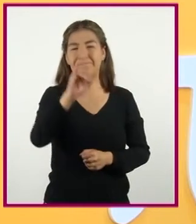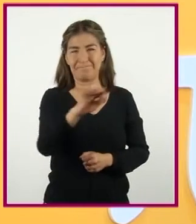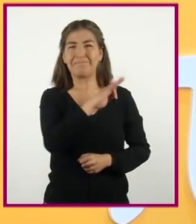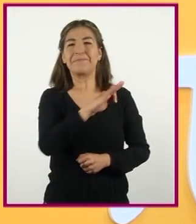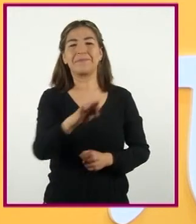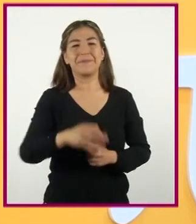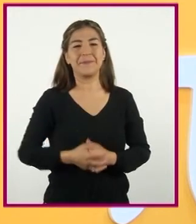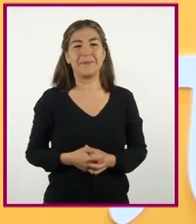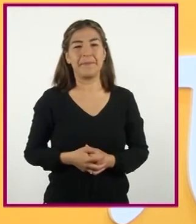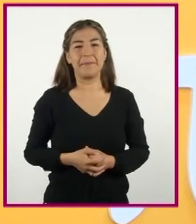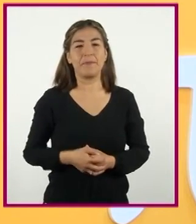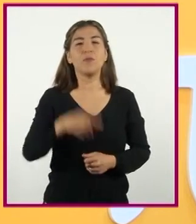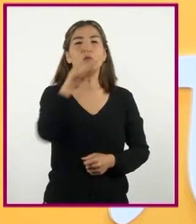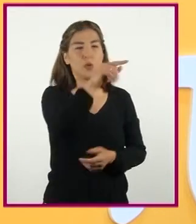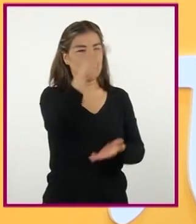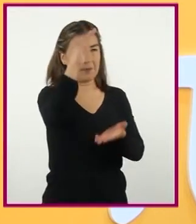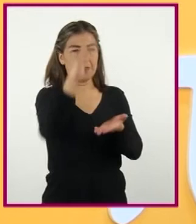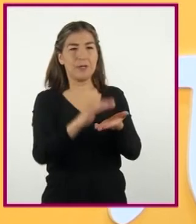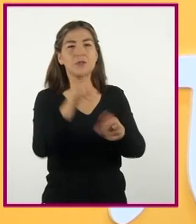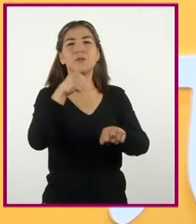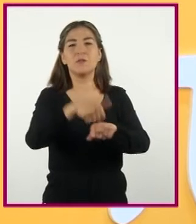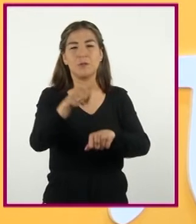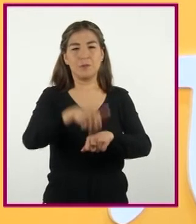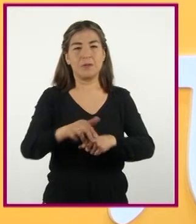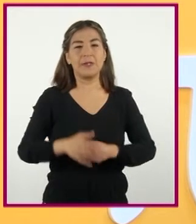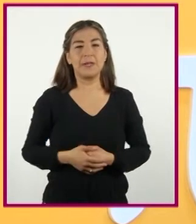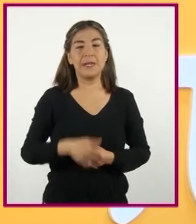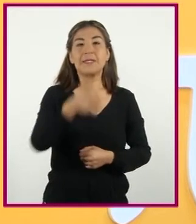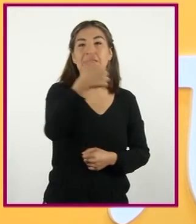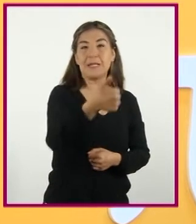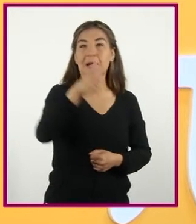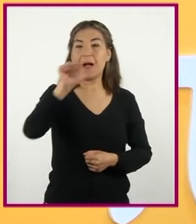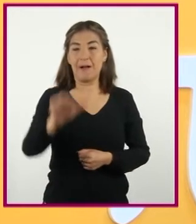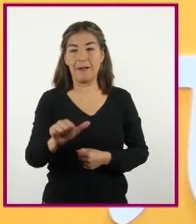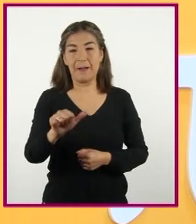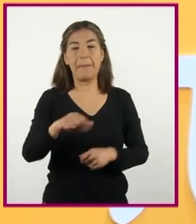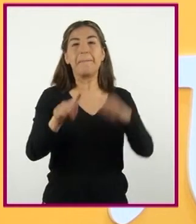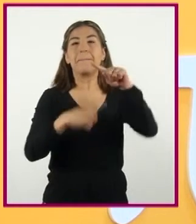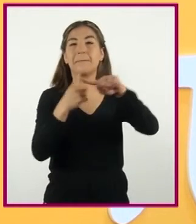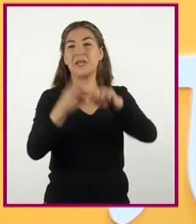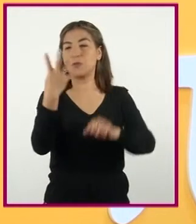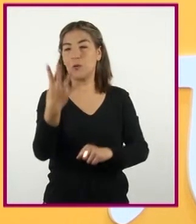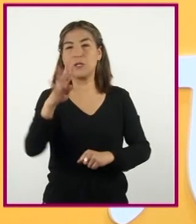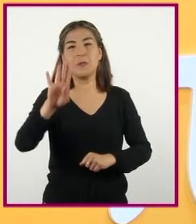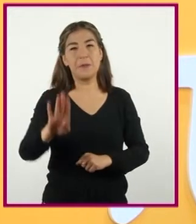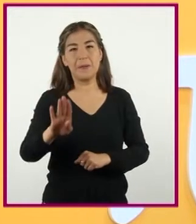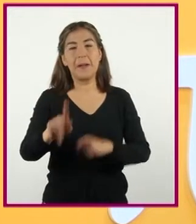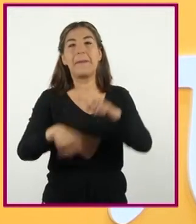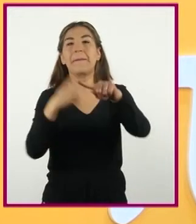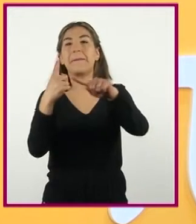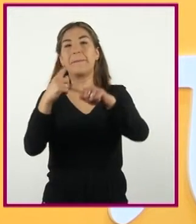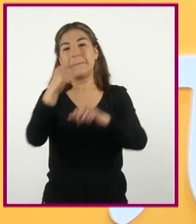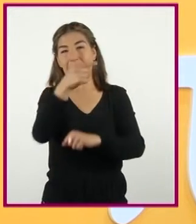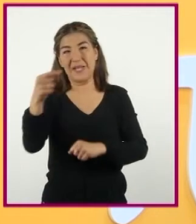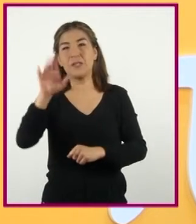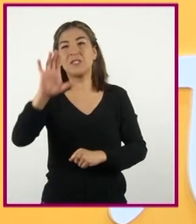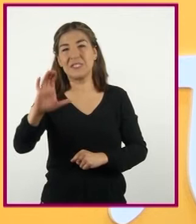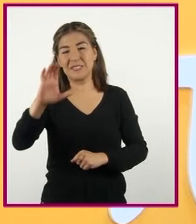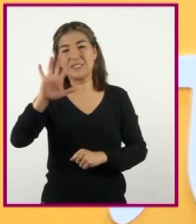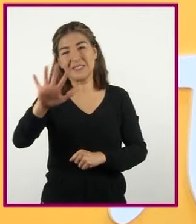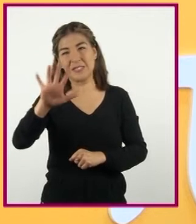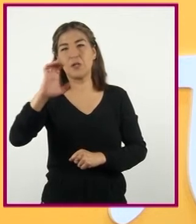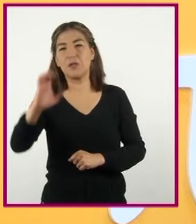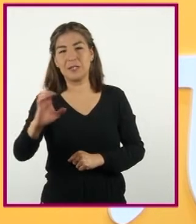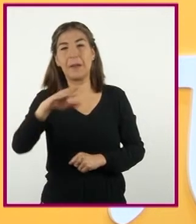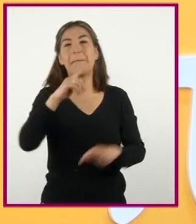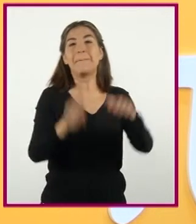sí. Reduce la siguiente expresión: 6a más 4b menos 5c más